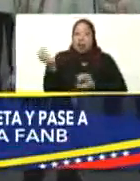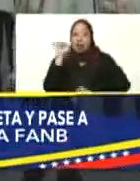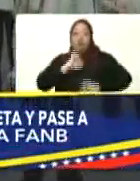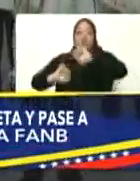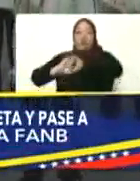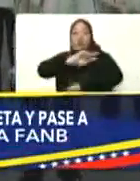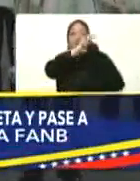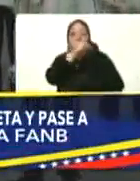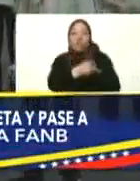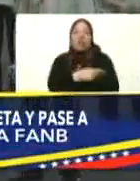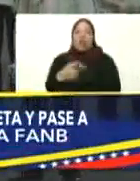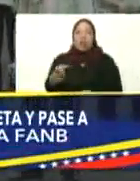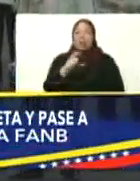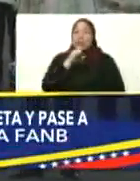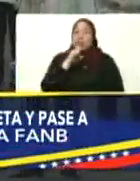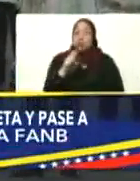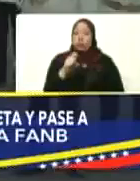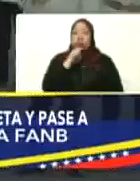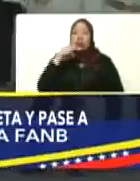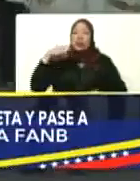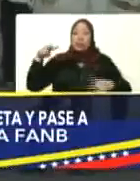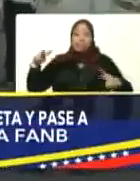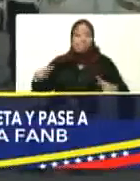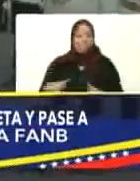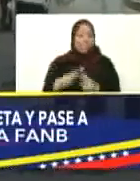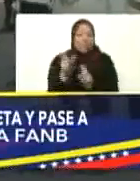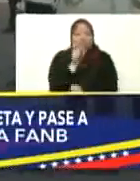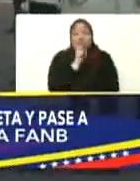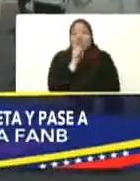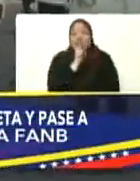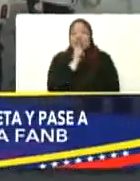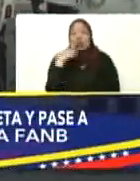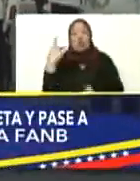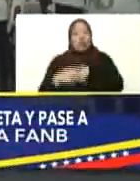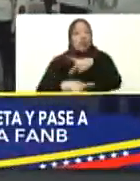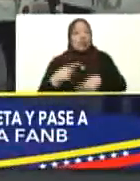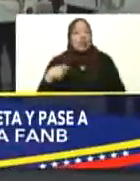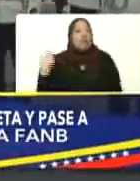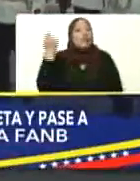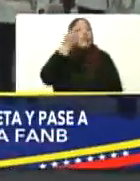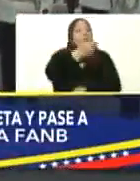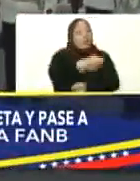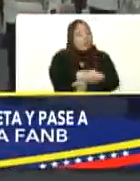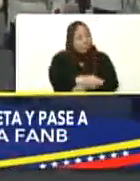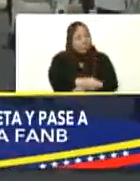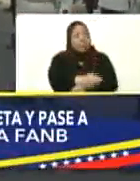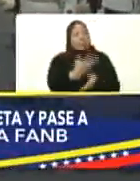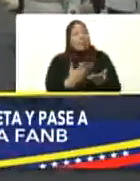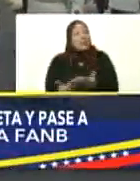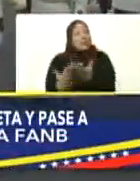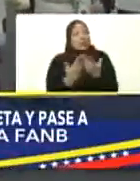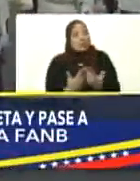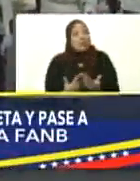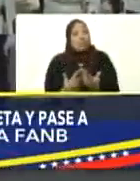para vencer las dificultades encontradas en el camino. Recordando una vez más